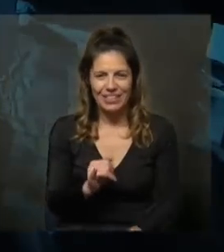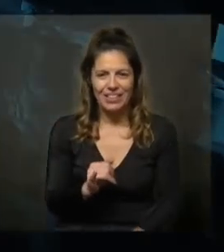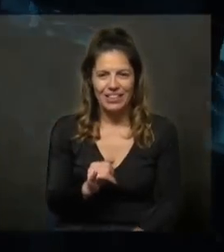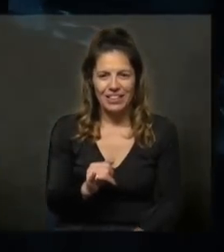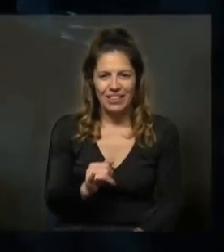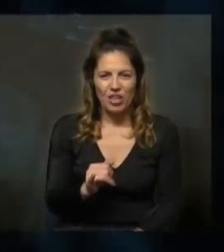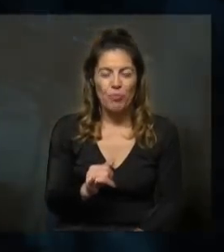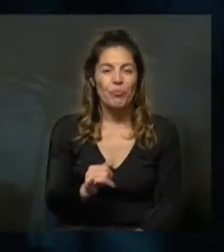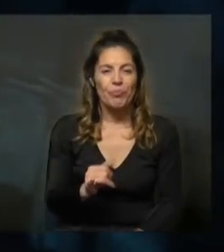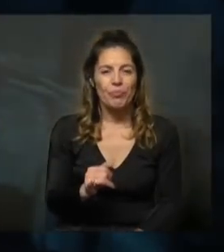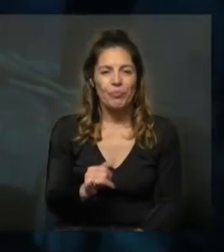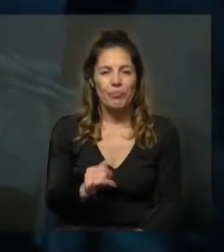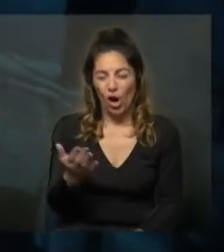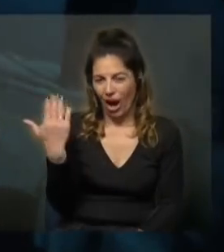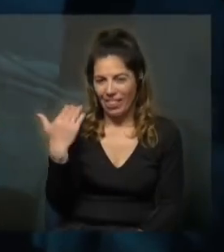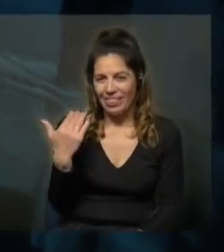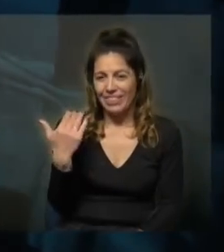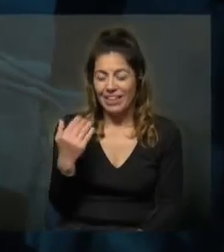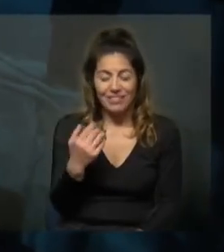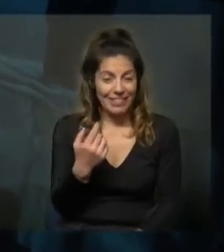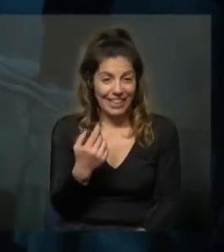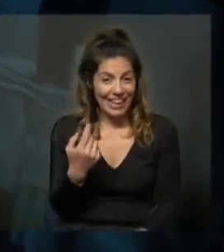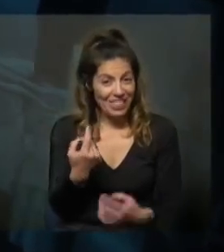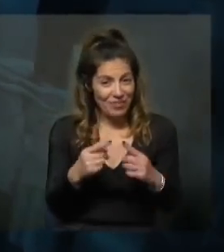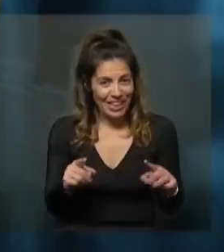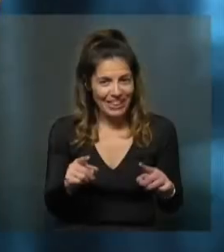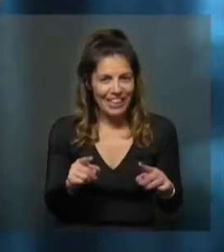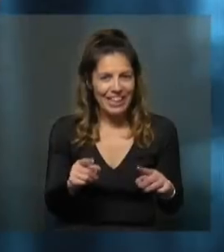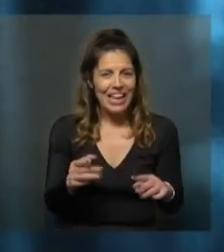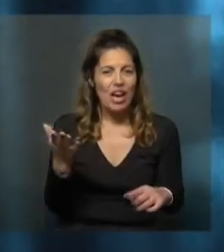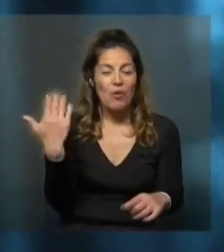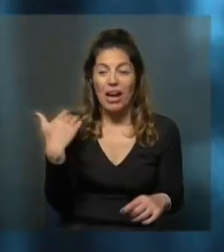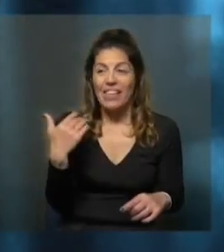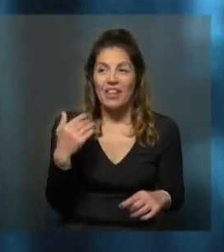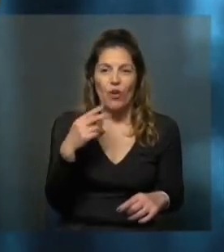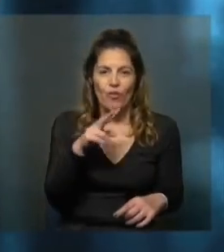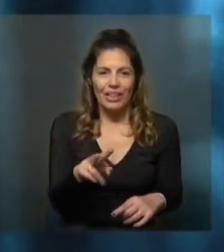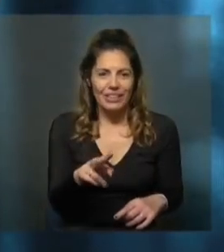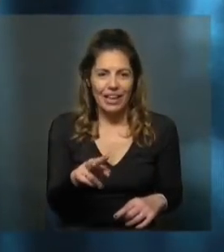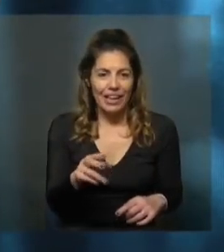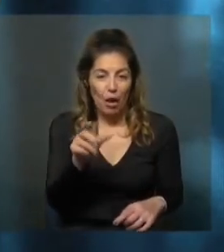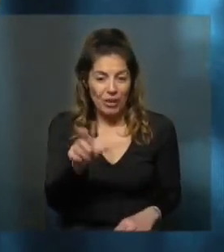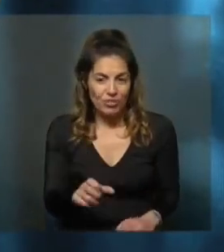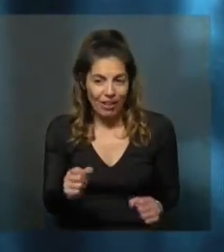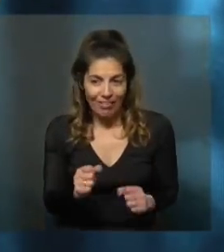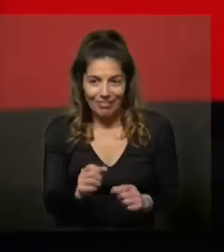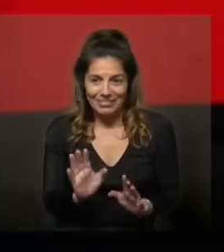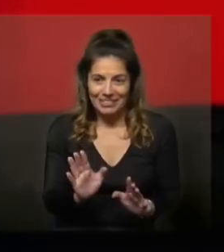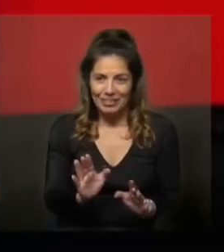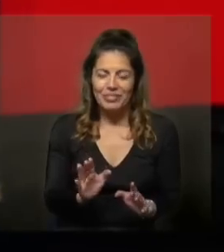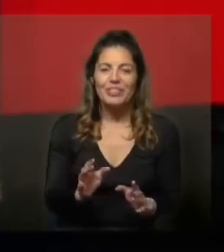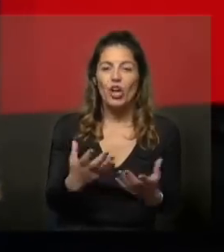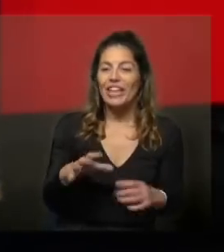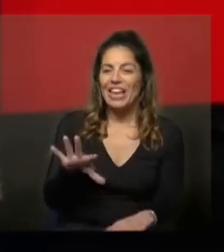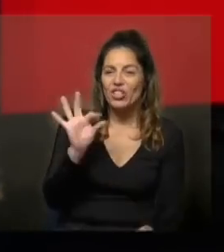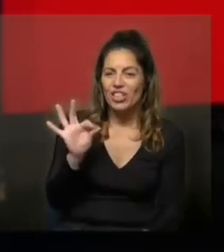era muchos transpiraban se desesperaban y temblar a la gente ahora que dijiste esa pregunta